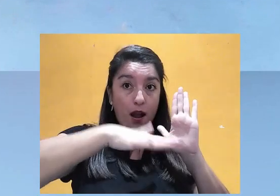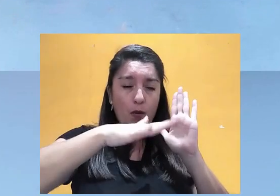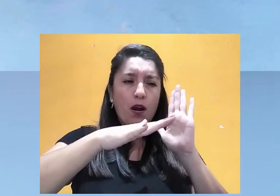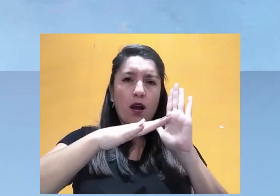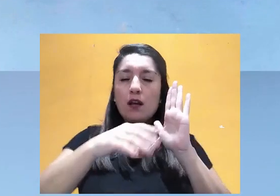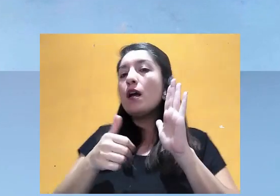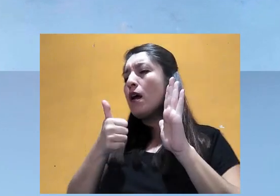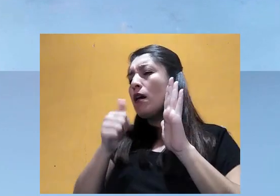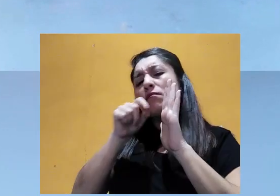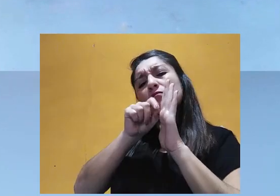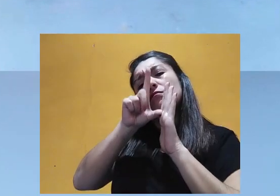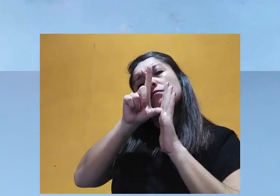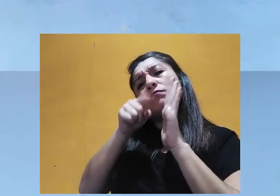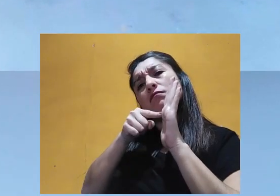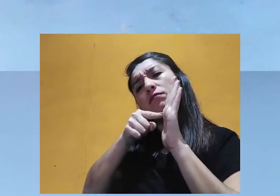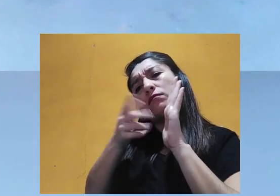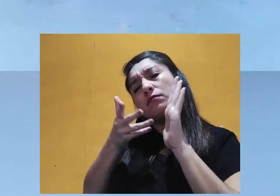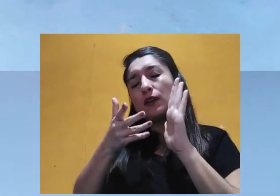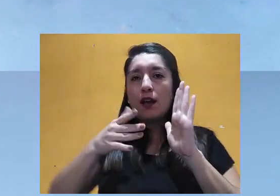De vaselina. De vaselina.